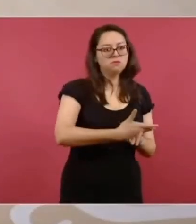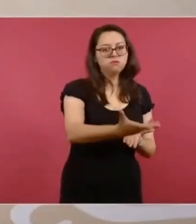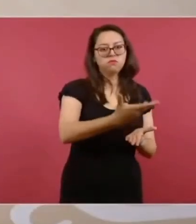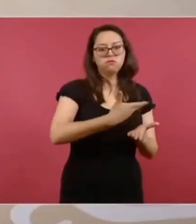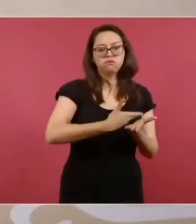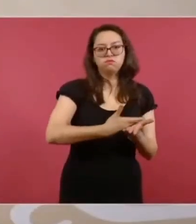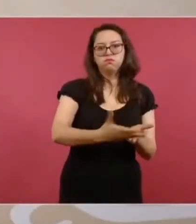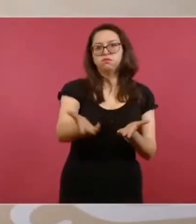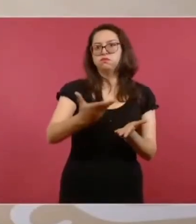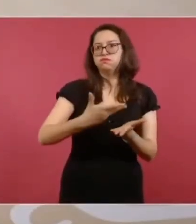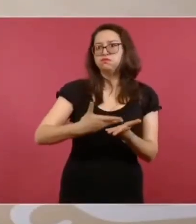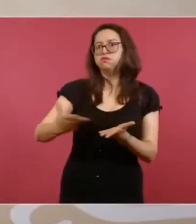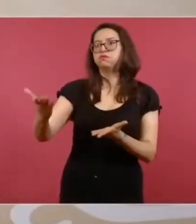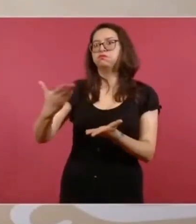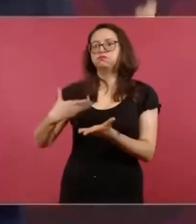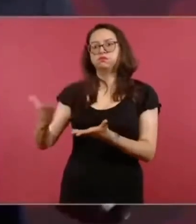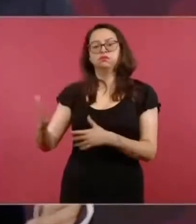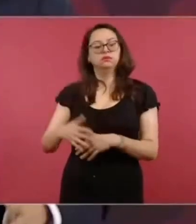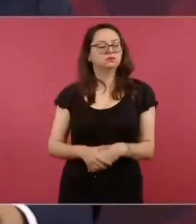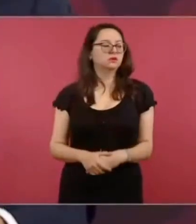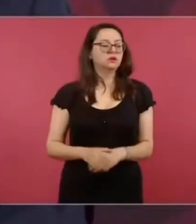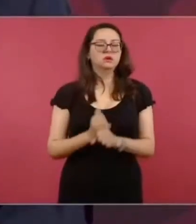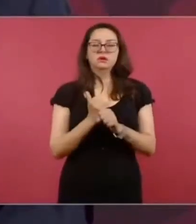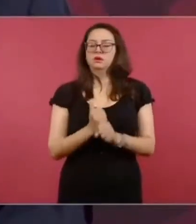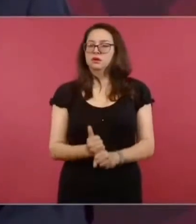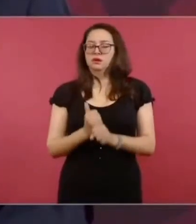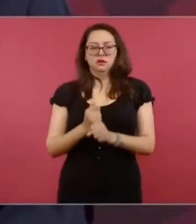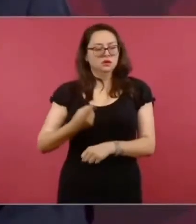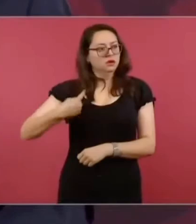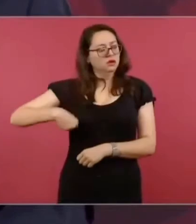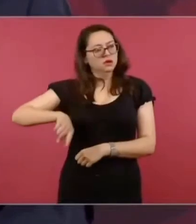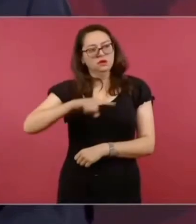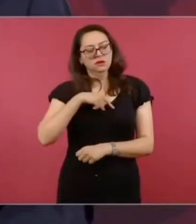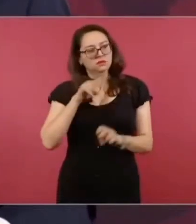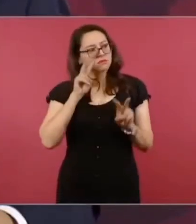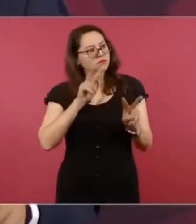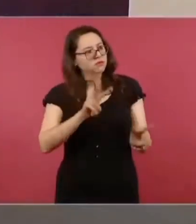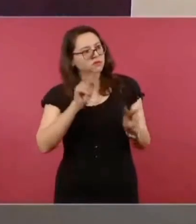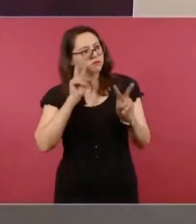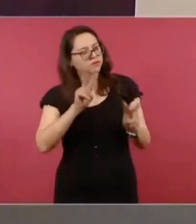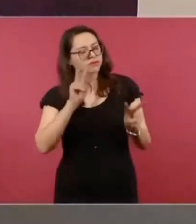Nosotros padecimos eso por años.